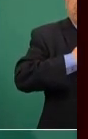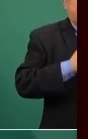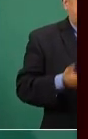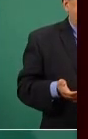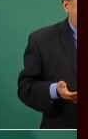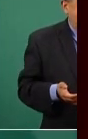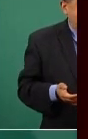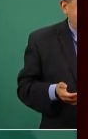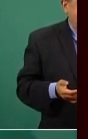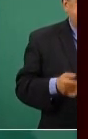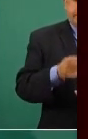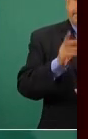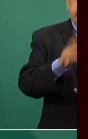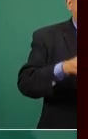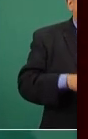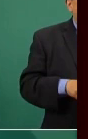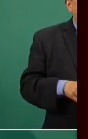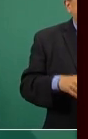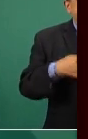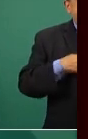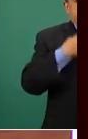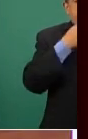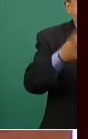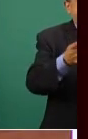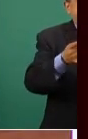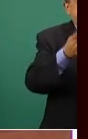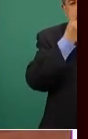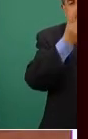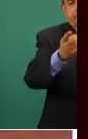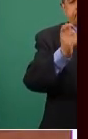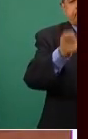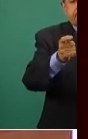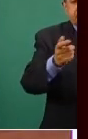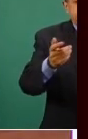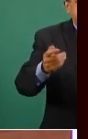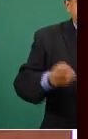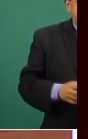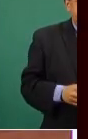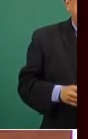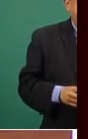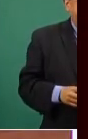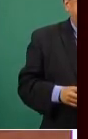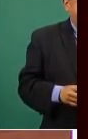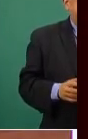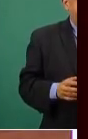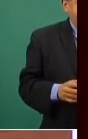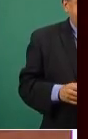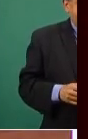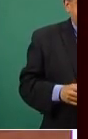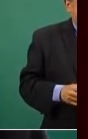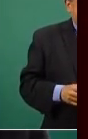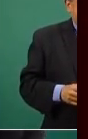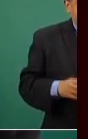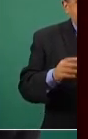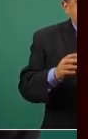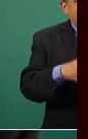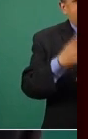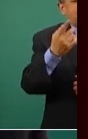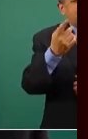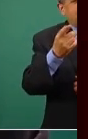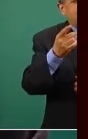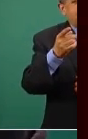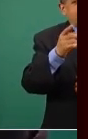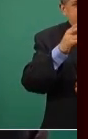que les diría es que por qué no pidieron en su momento que se